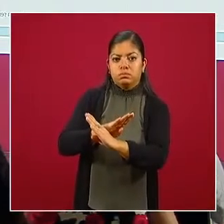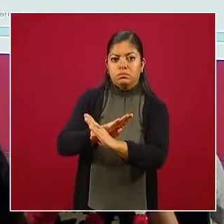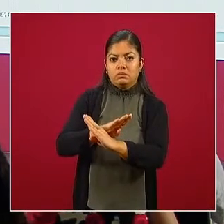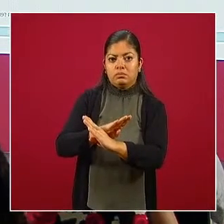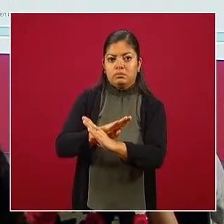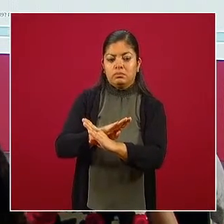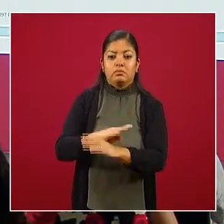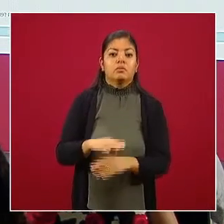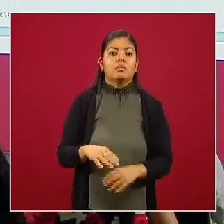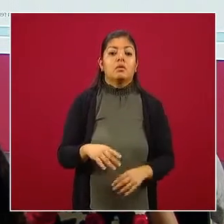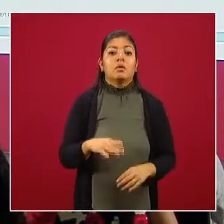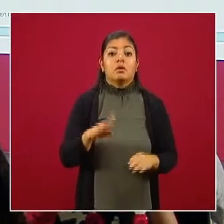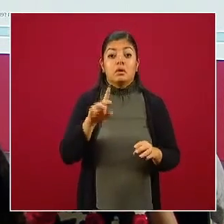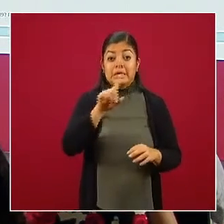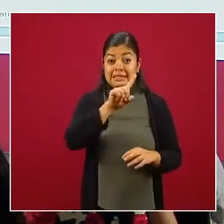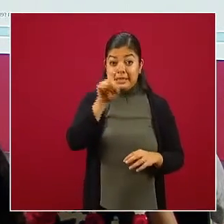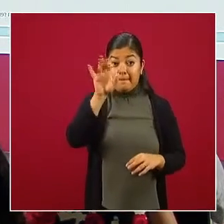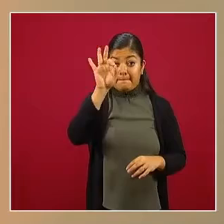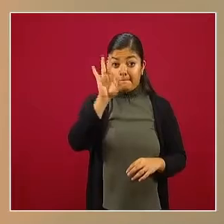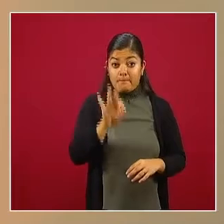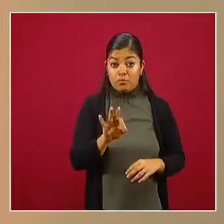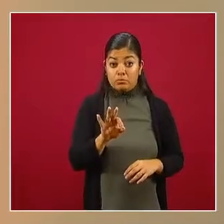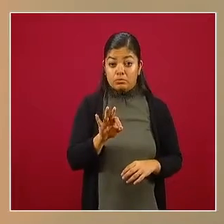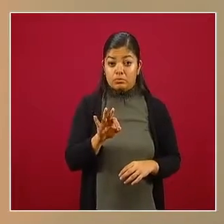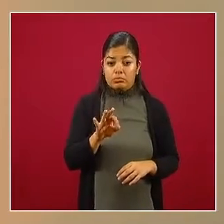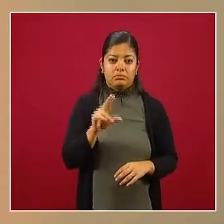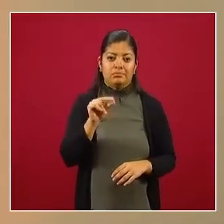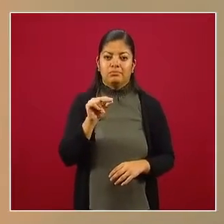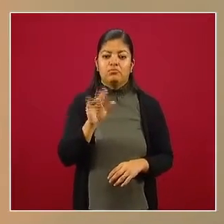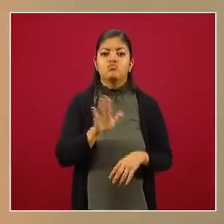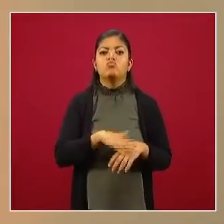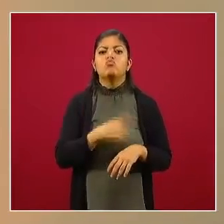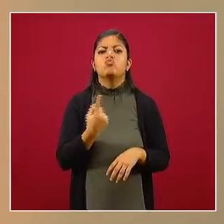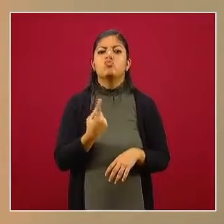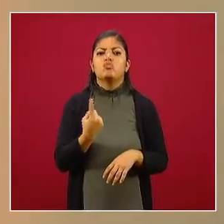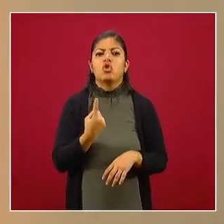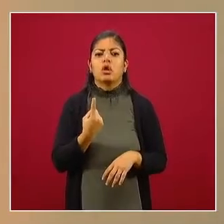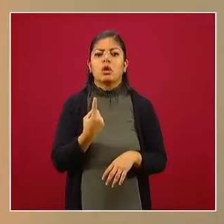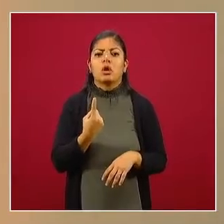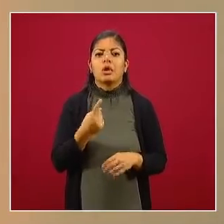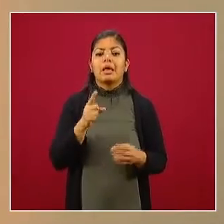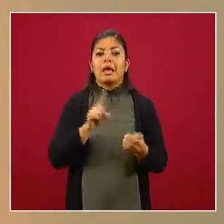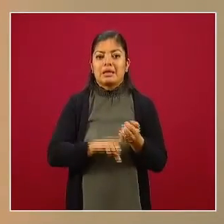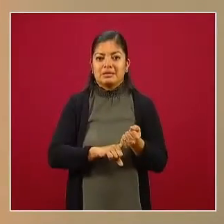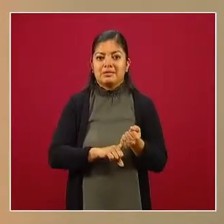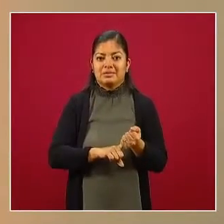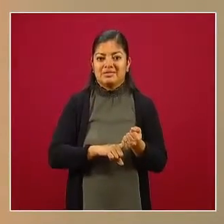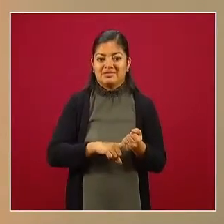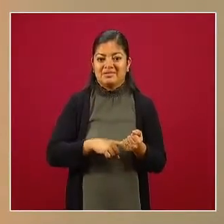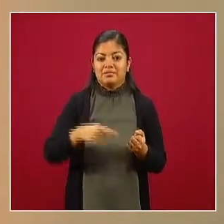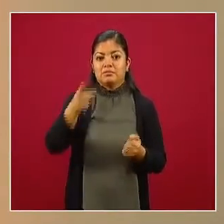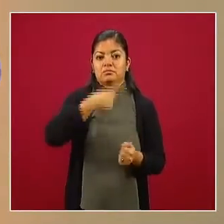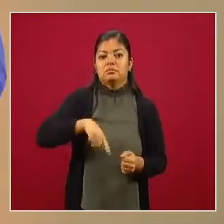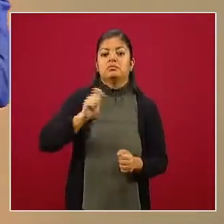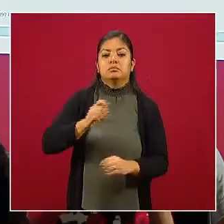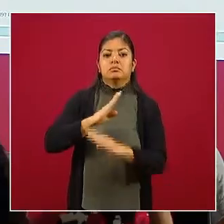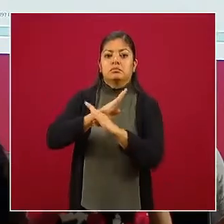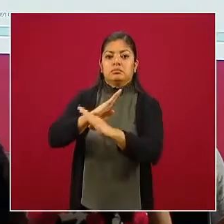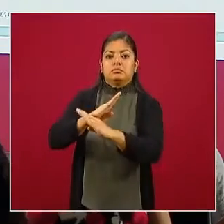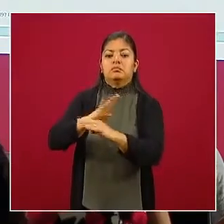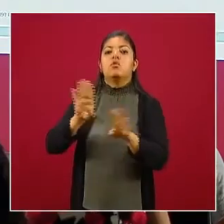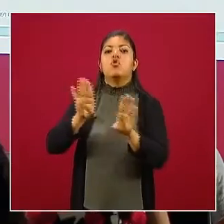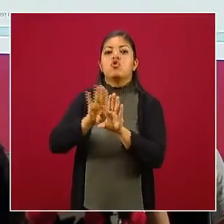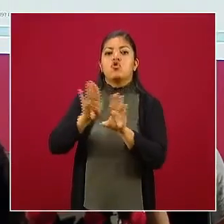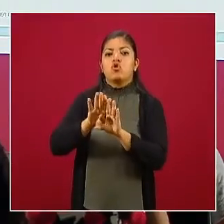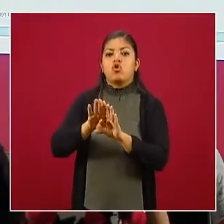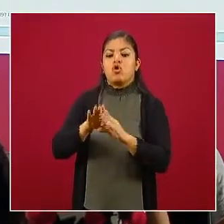No se necesita llegar al 100% porque los que estemos inmunes somos una barrera